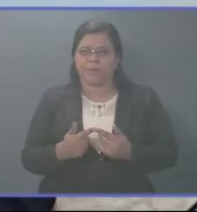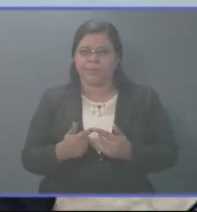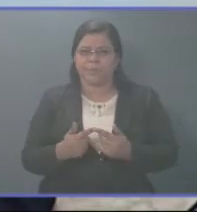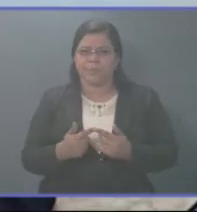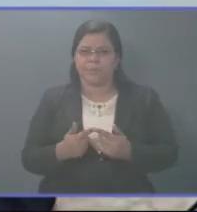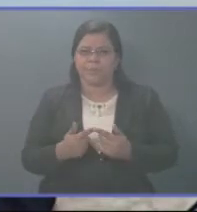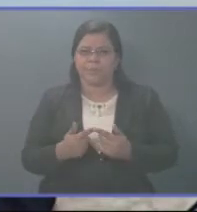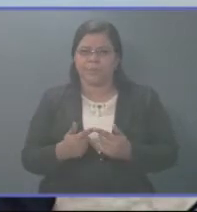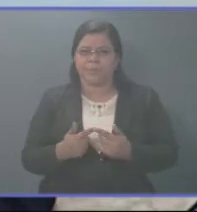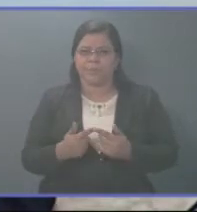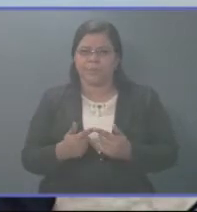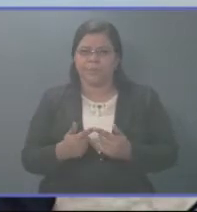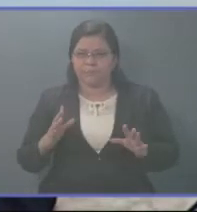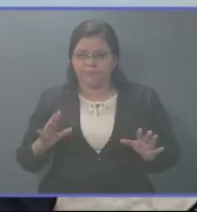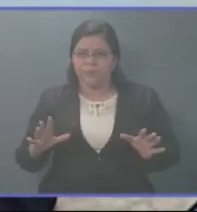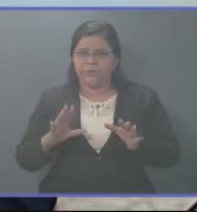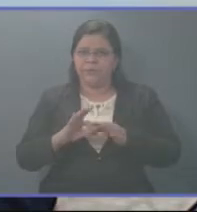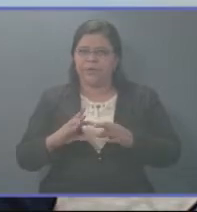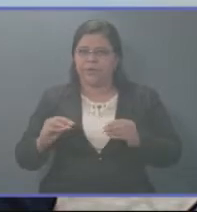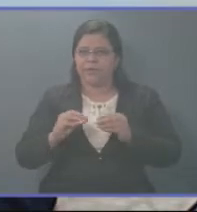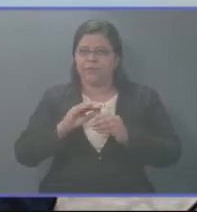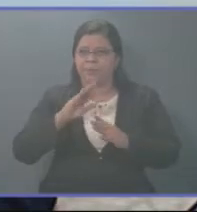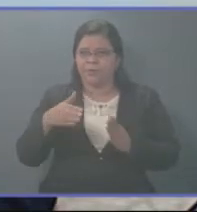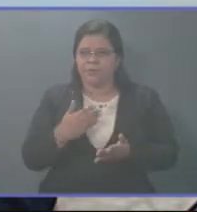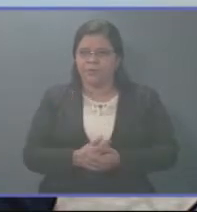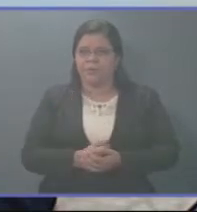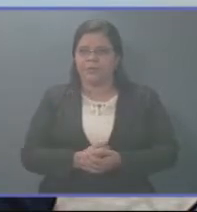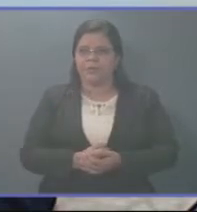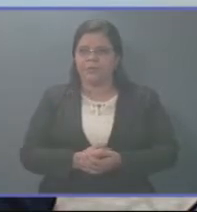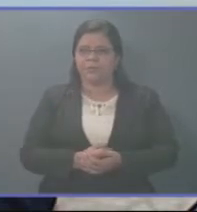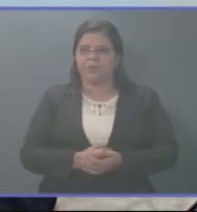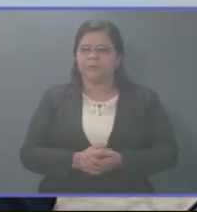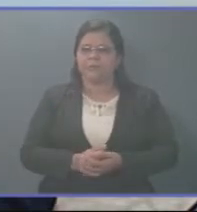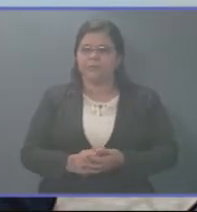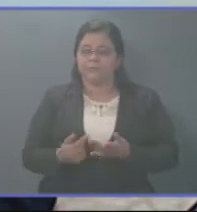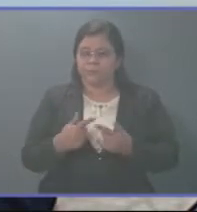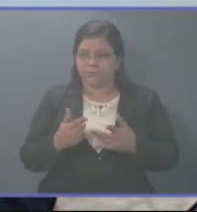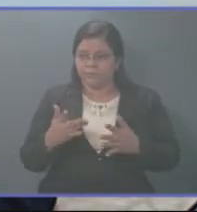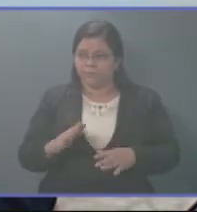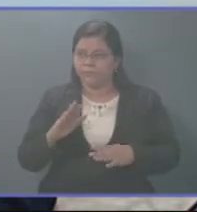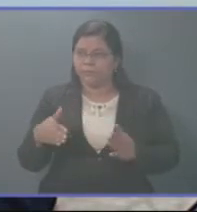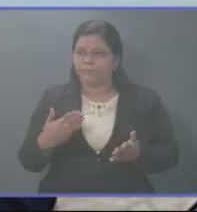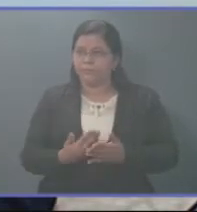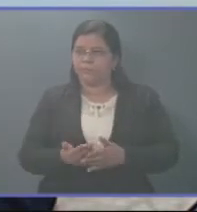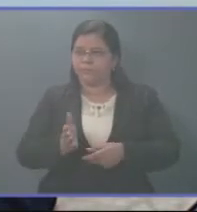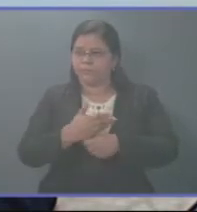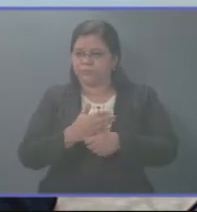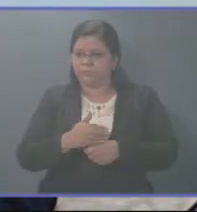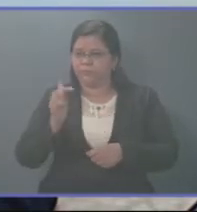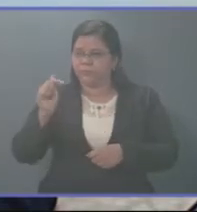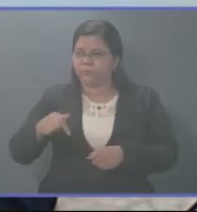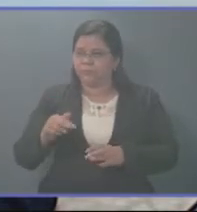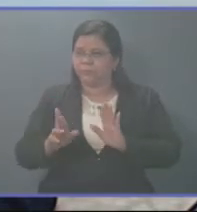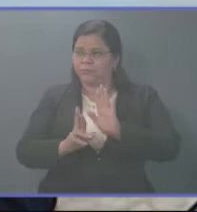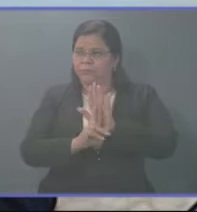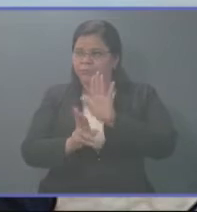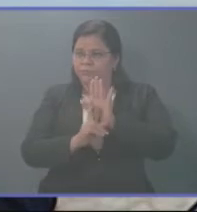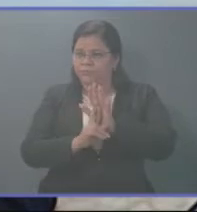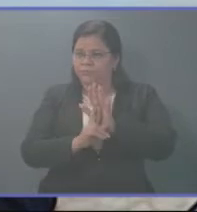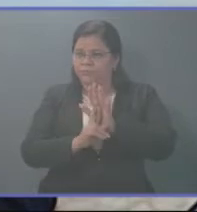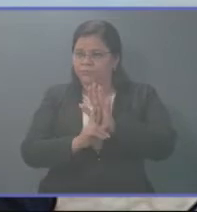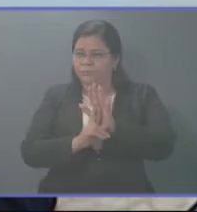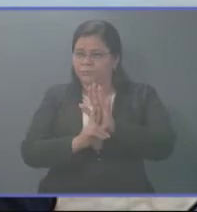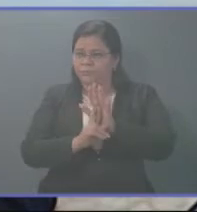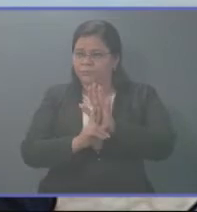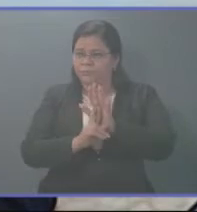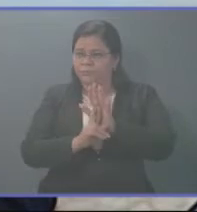llamó, o se llama, Presidente de la República y el grupo parlamentario que aquí está representándole y que en este